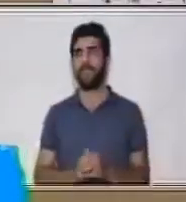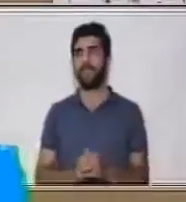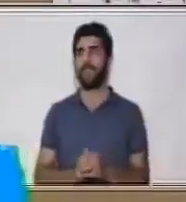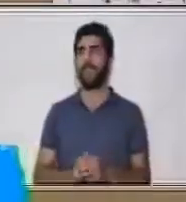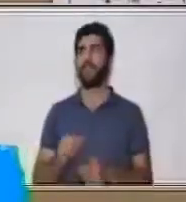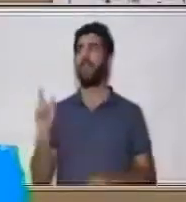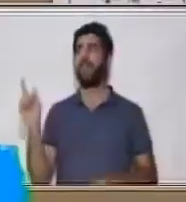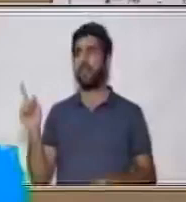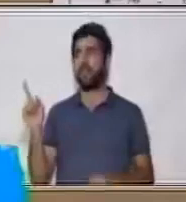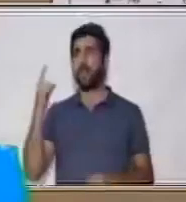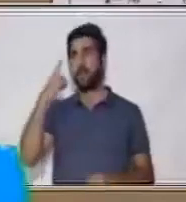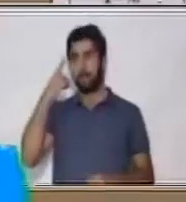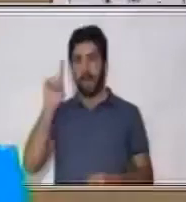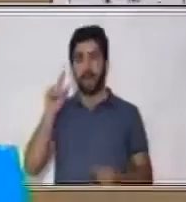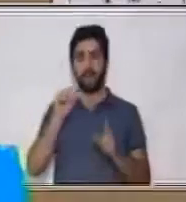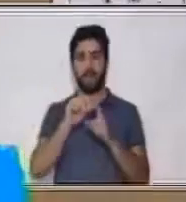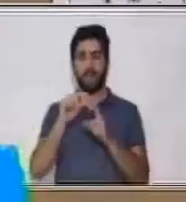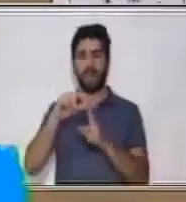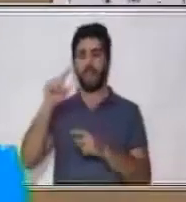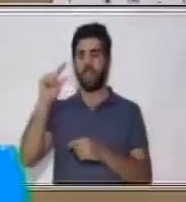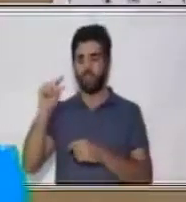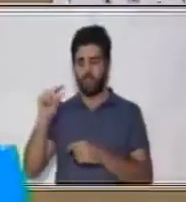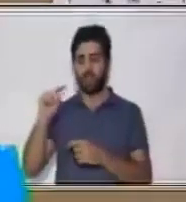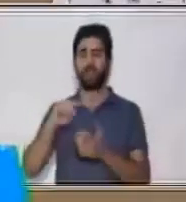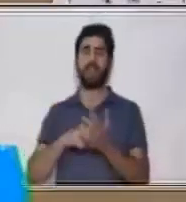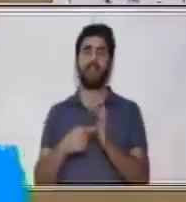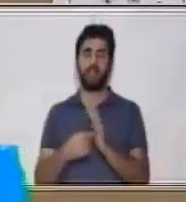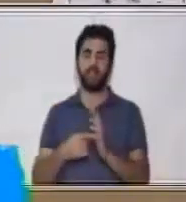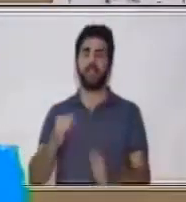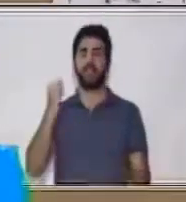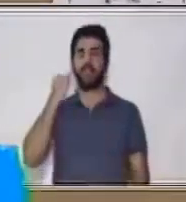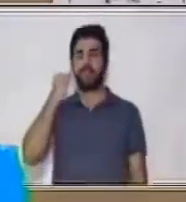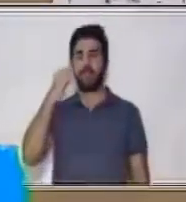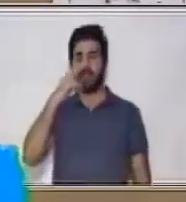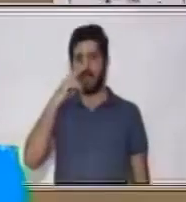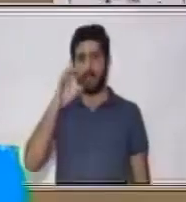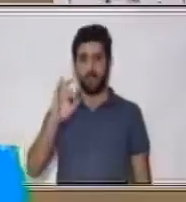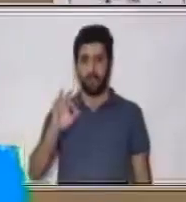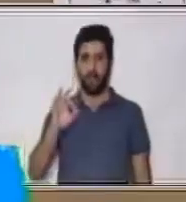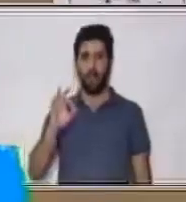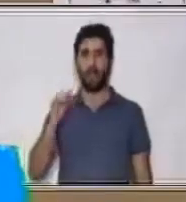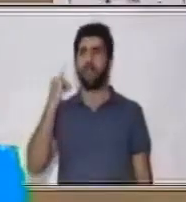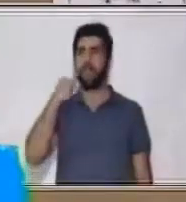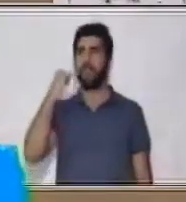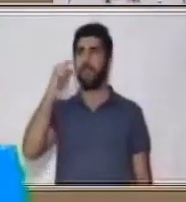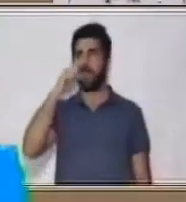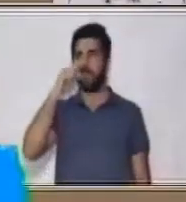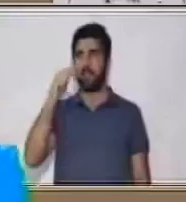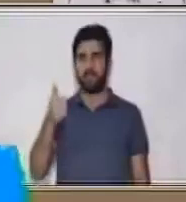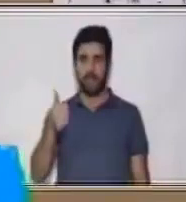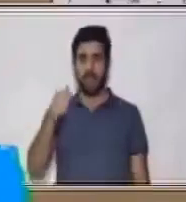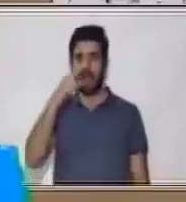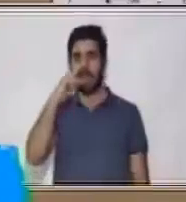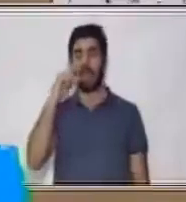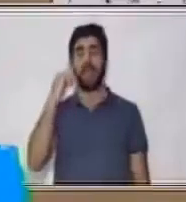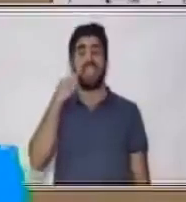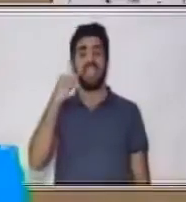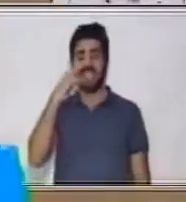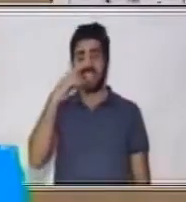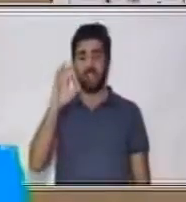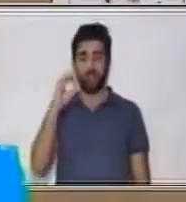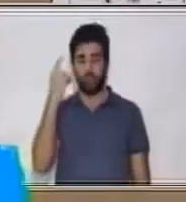diminutivo utilizamos las terminaciones ito, ita, itos,